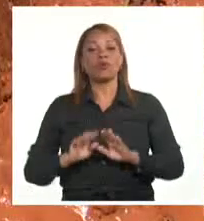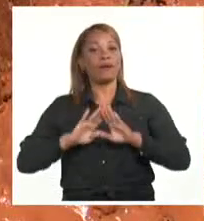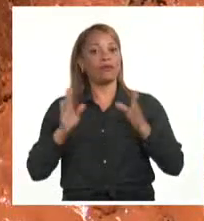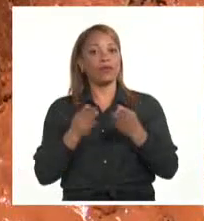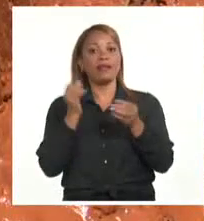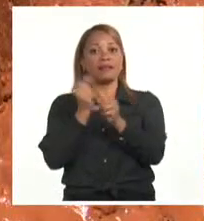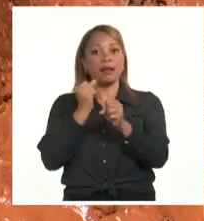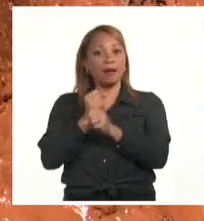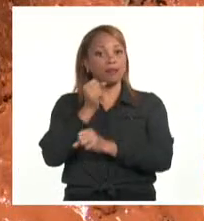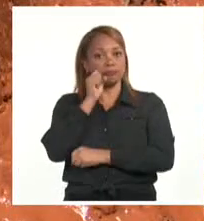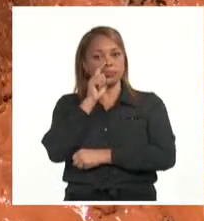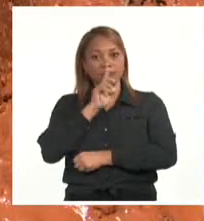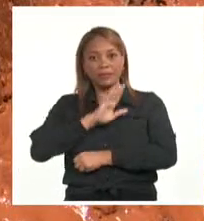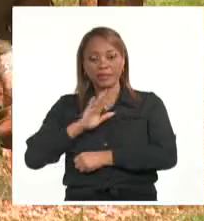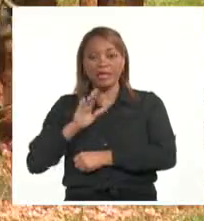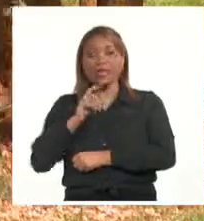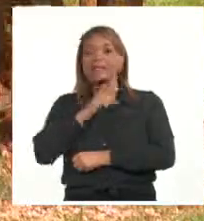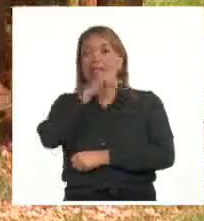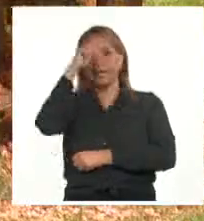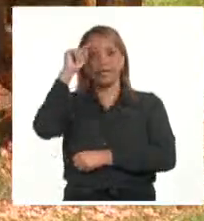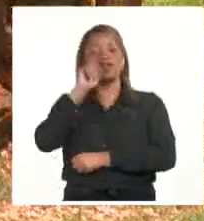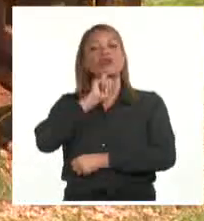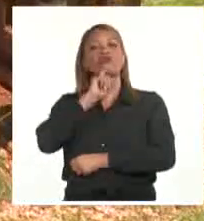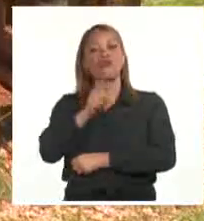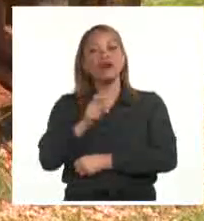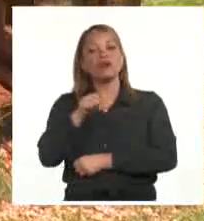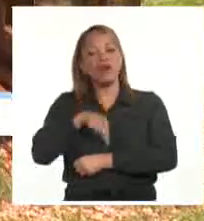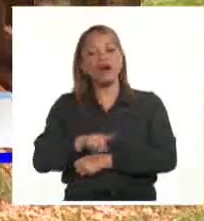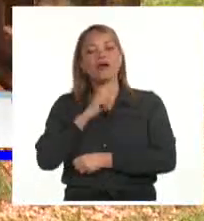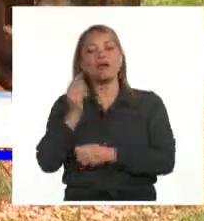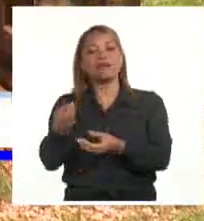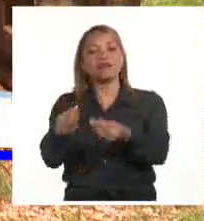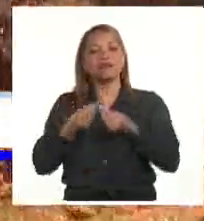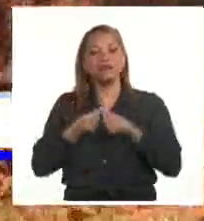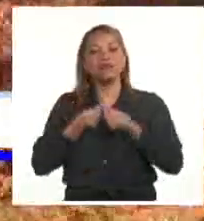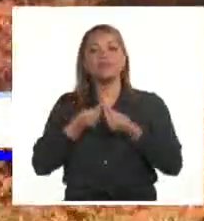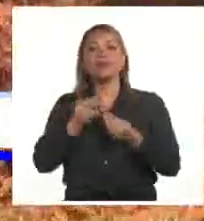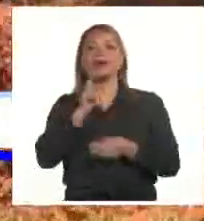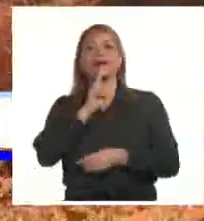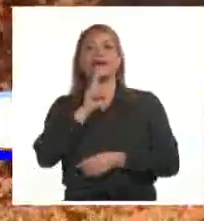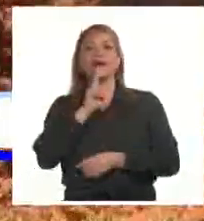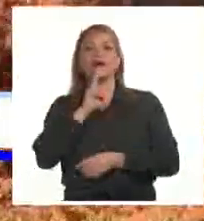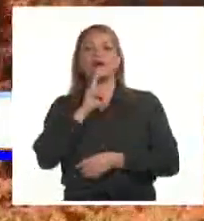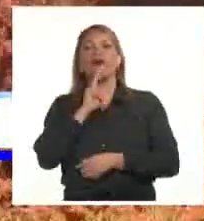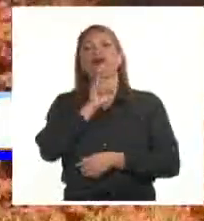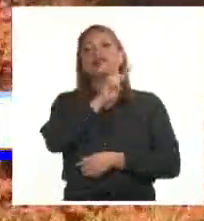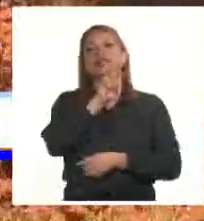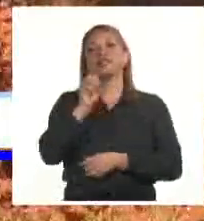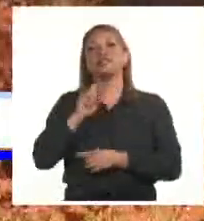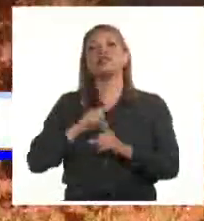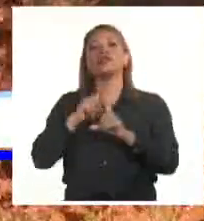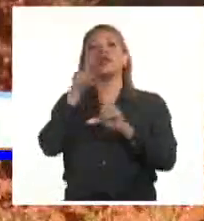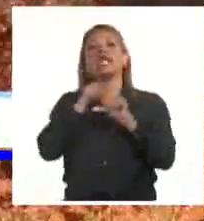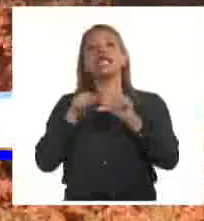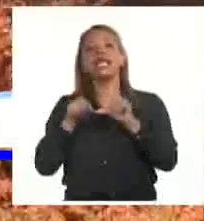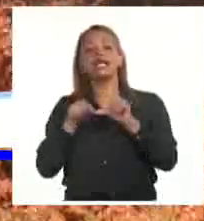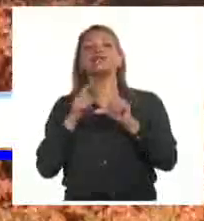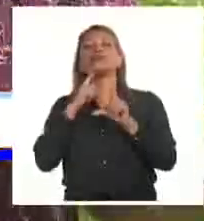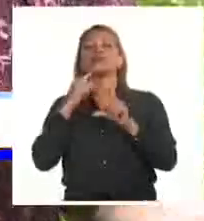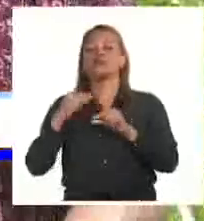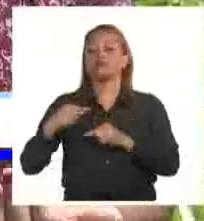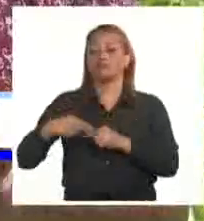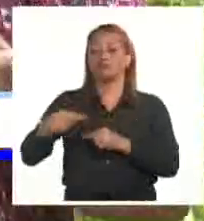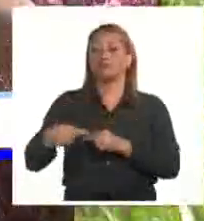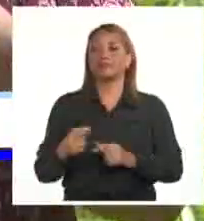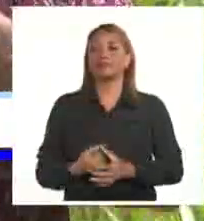totalmente concluida, San Antonio de los Baños recibirá volúmenes en el orden de los 300 litros por segundo. Ustedes saben